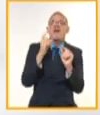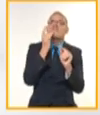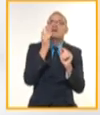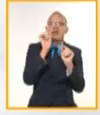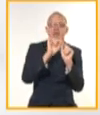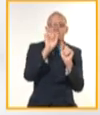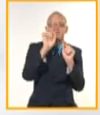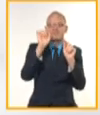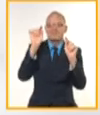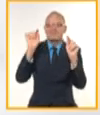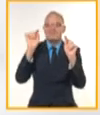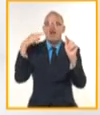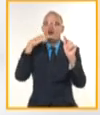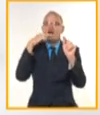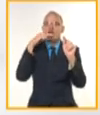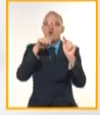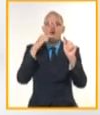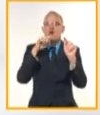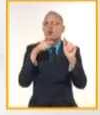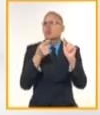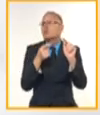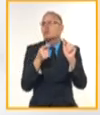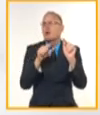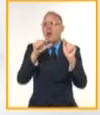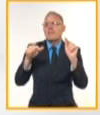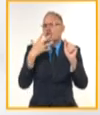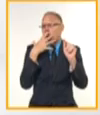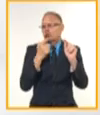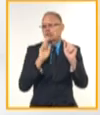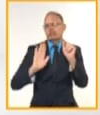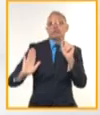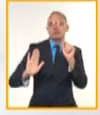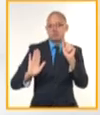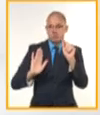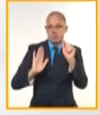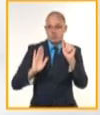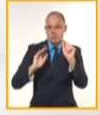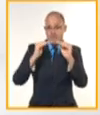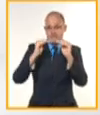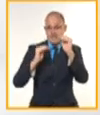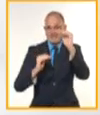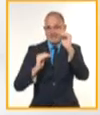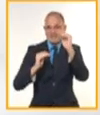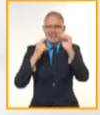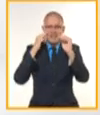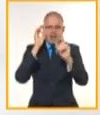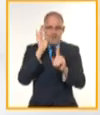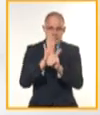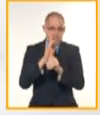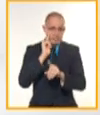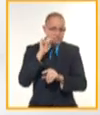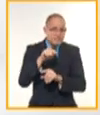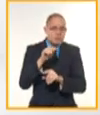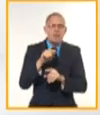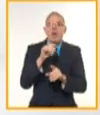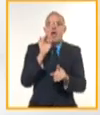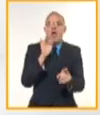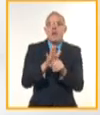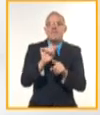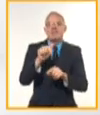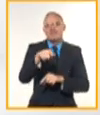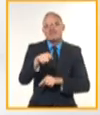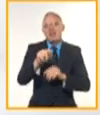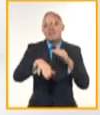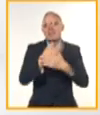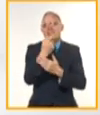de desaprobación. Vean como al principio, vean la diferencia cuando Trump empezó el 20 de